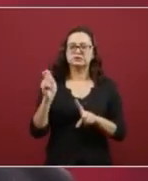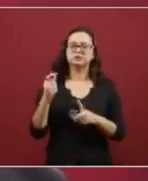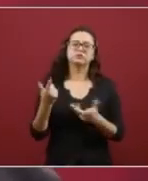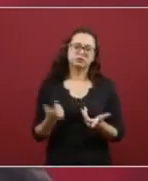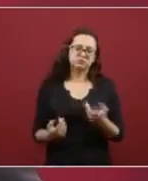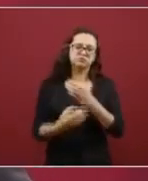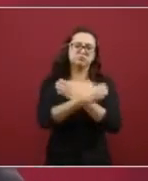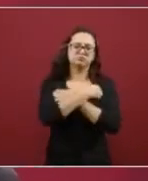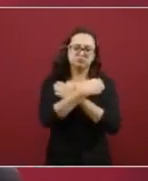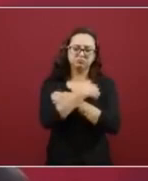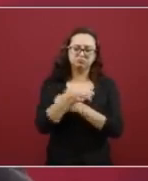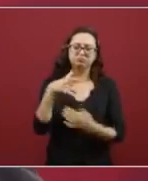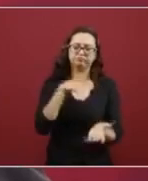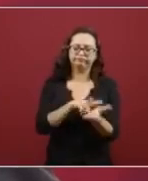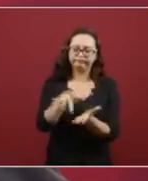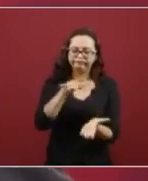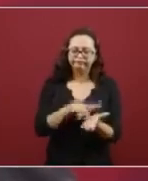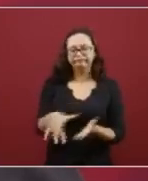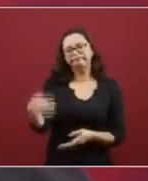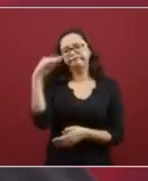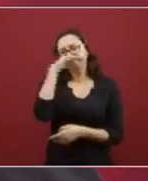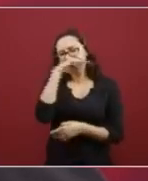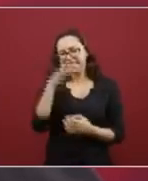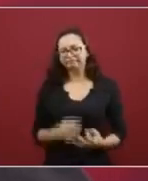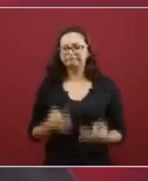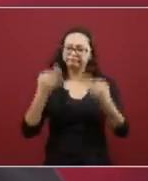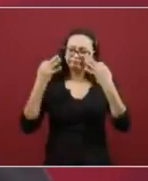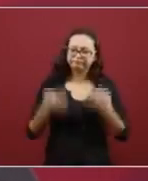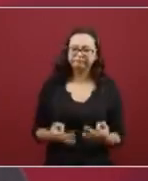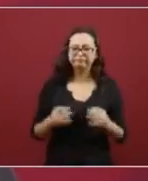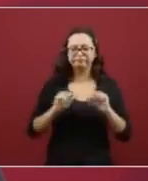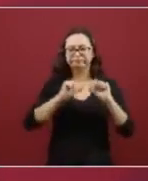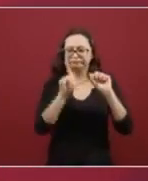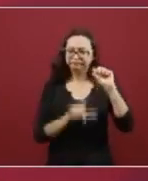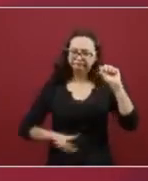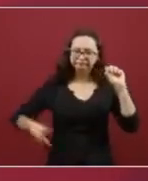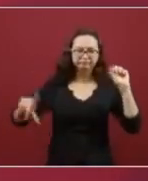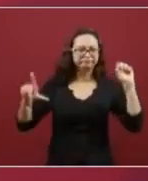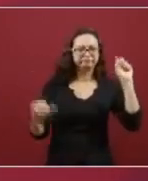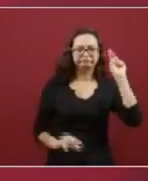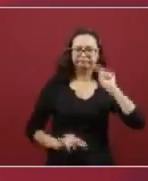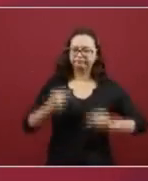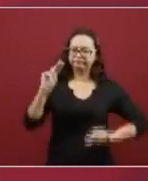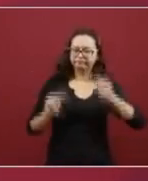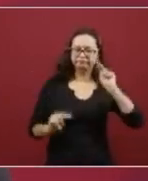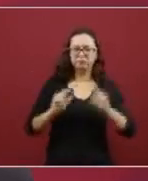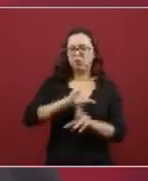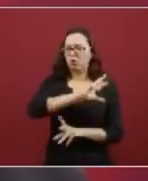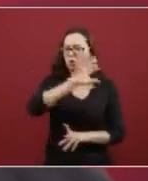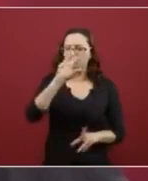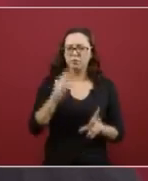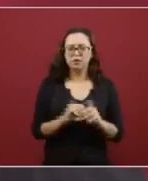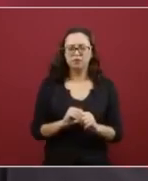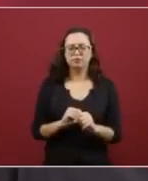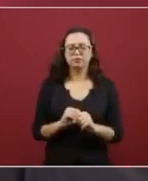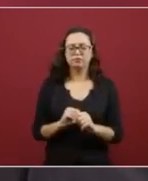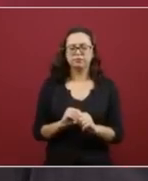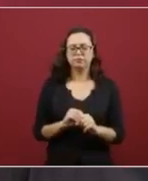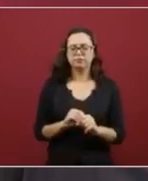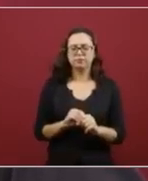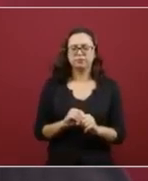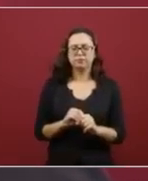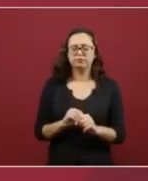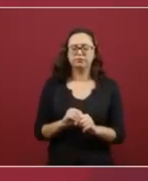pública, gratuita, de calidad, en todos los niveles escolares. Esto